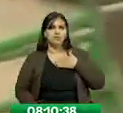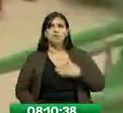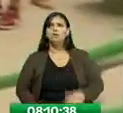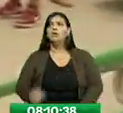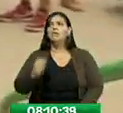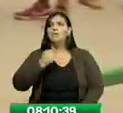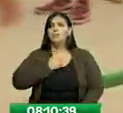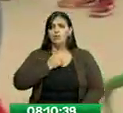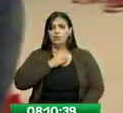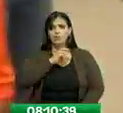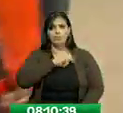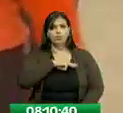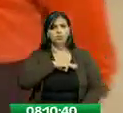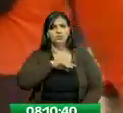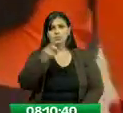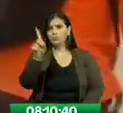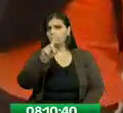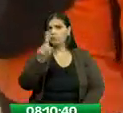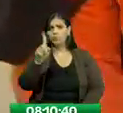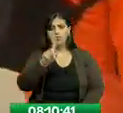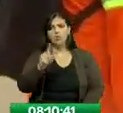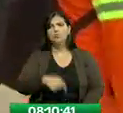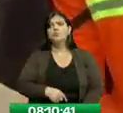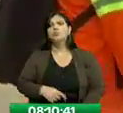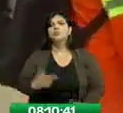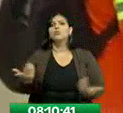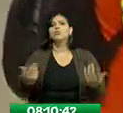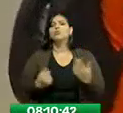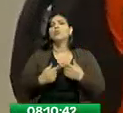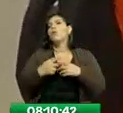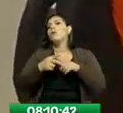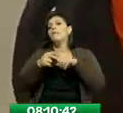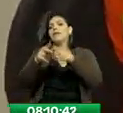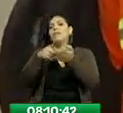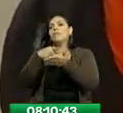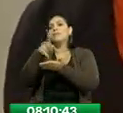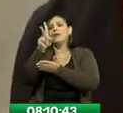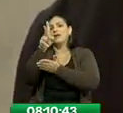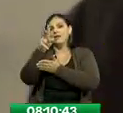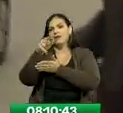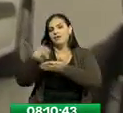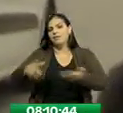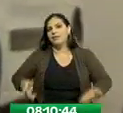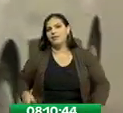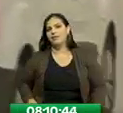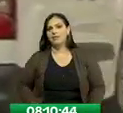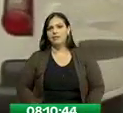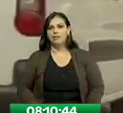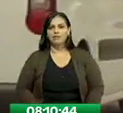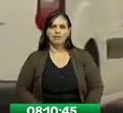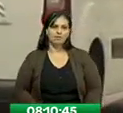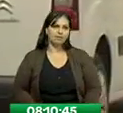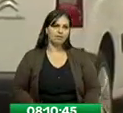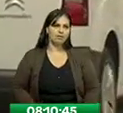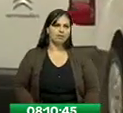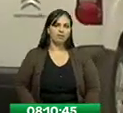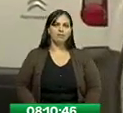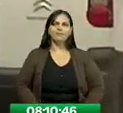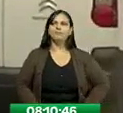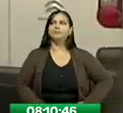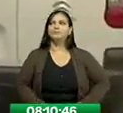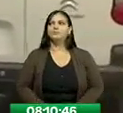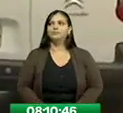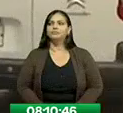ahora resulta un poco raro que alguien pueda robar este tipo de maquinaria no es no es raro no siempre usted